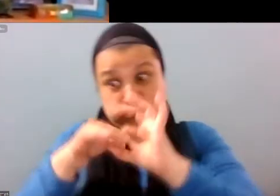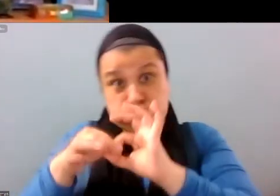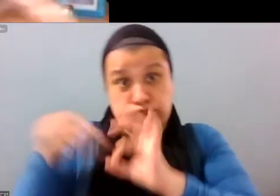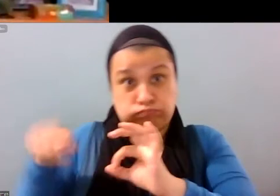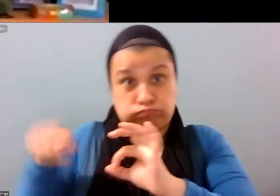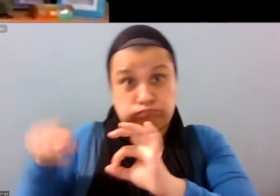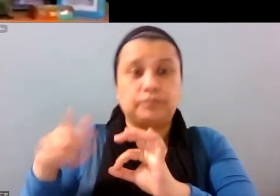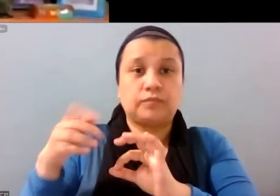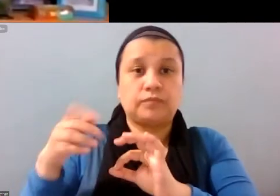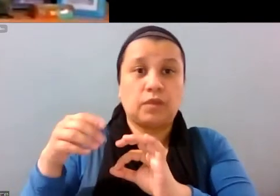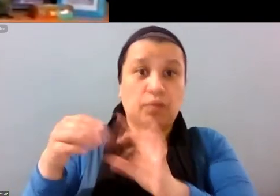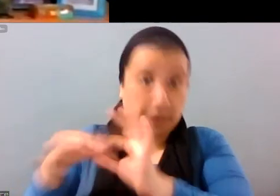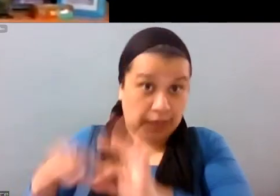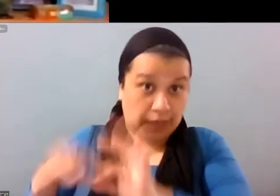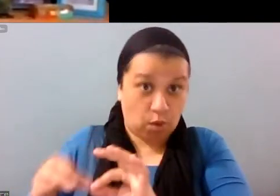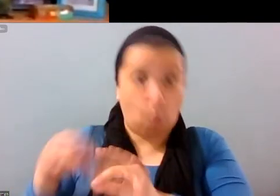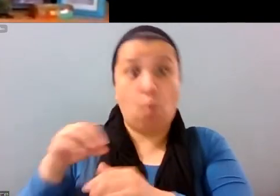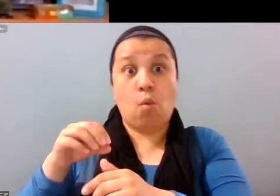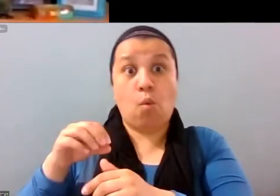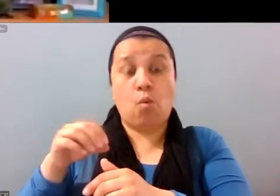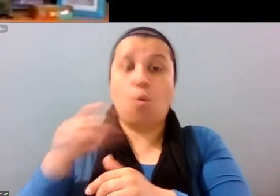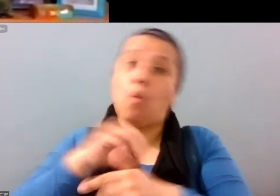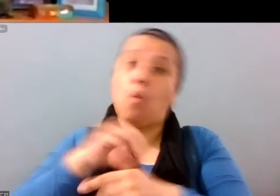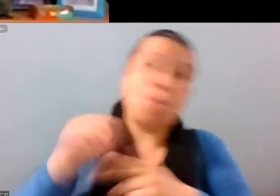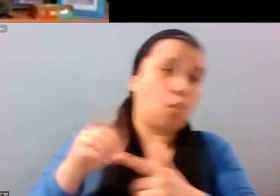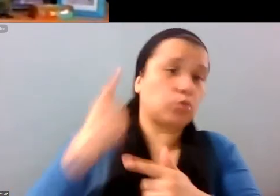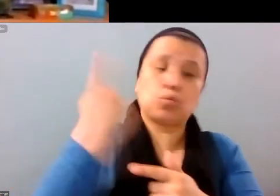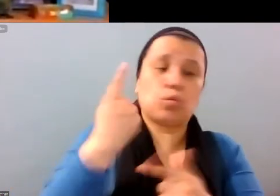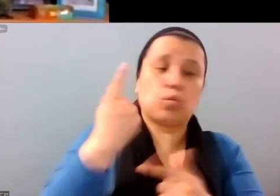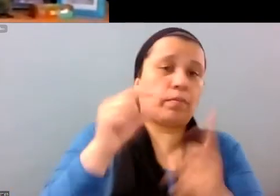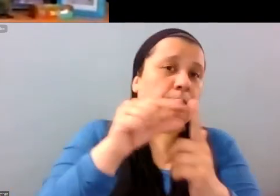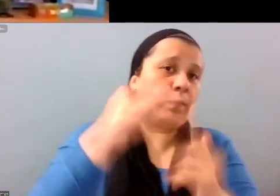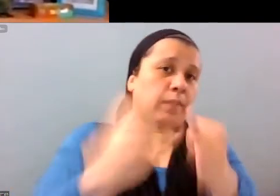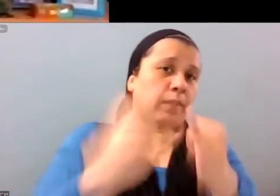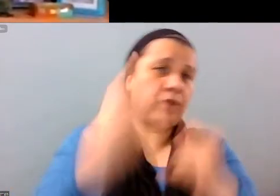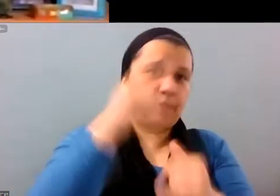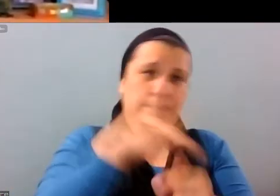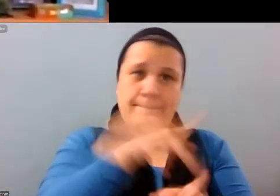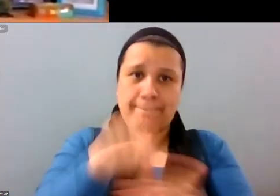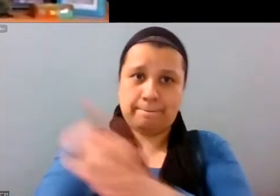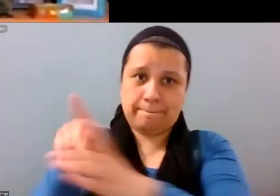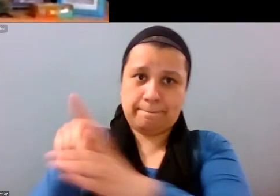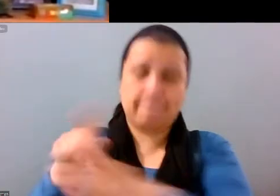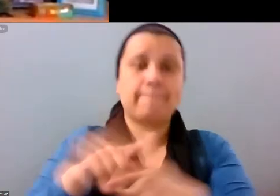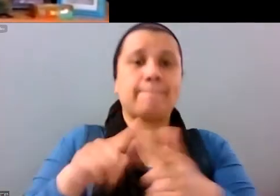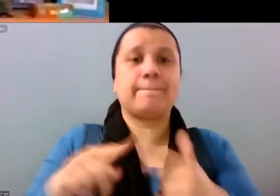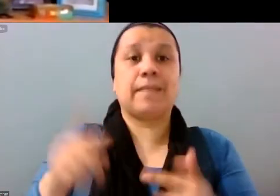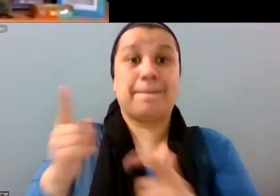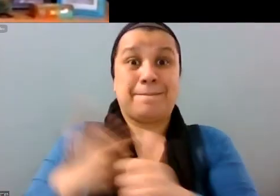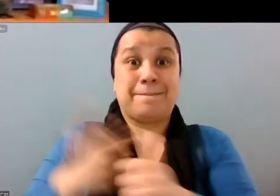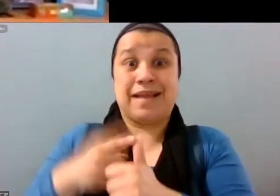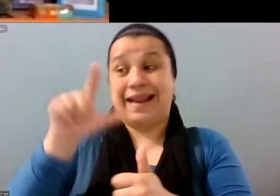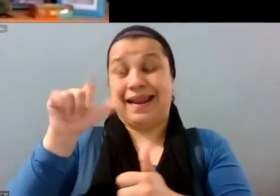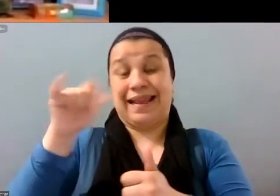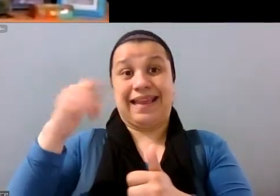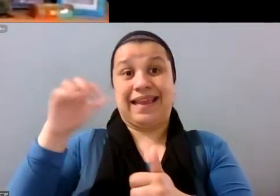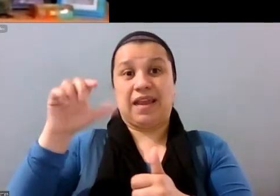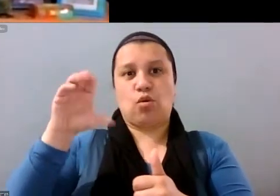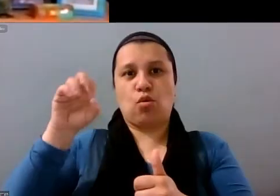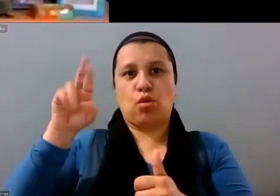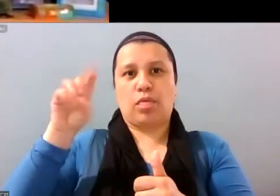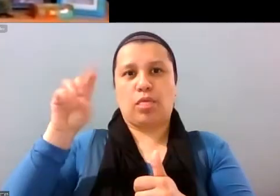voy a hacer o para hacer un cierre a su participación el primer comentario lo hace la señora Ligia Córdoba Hidalgo y